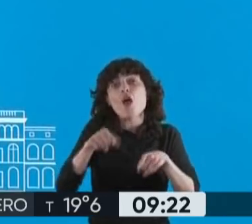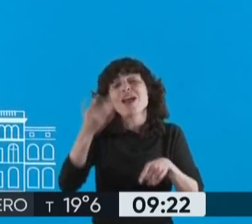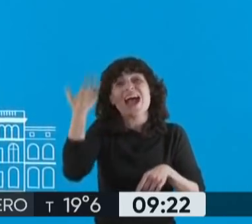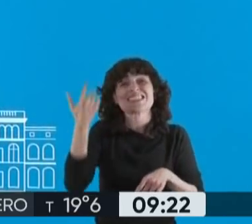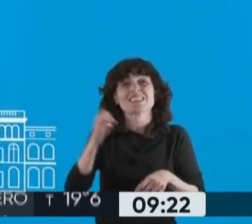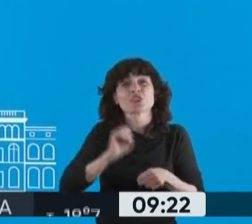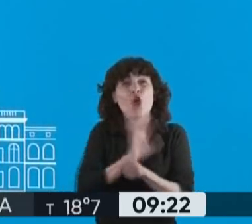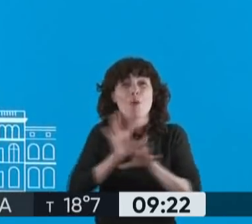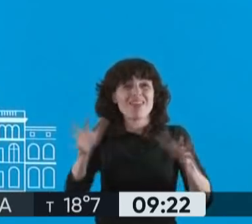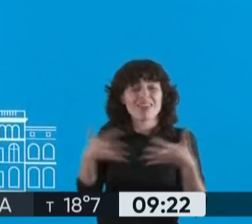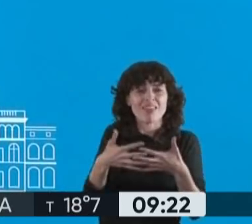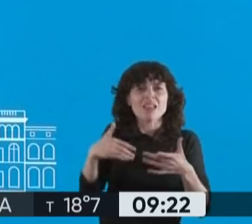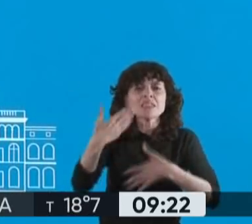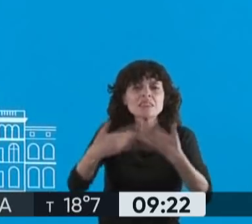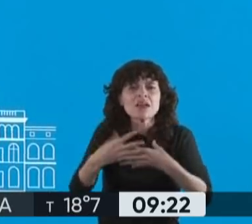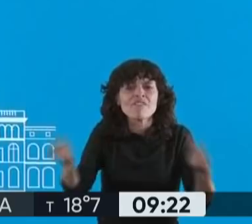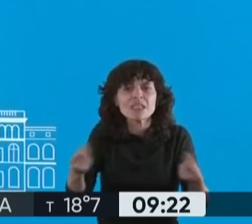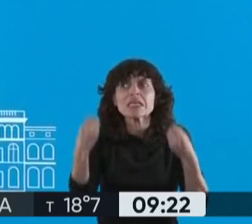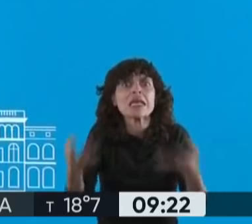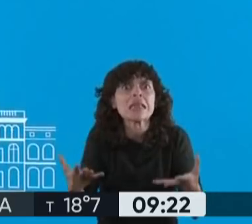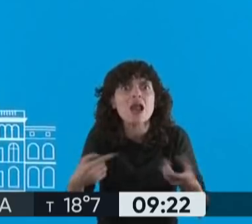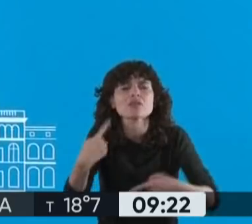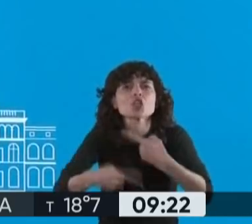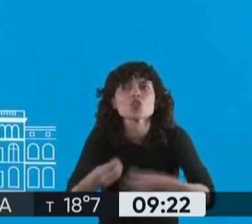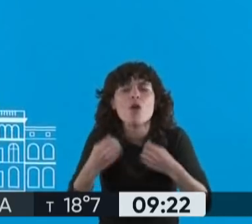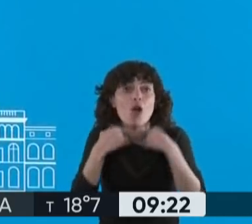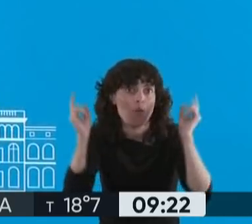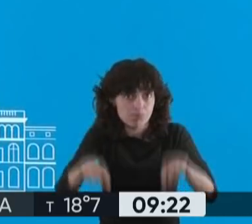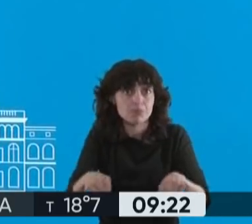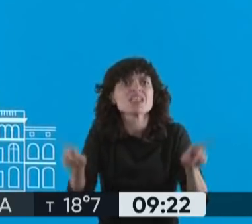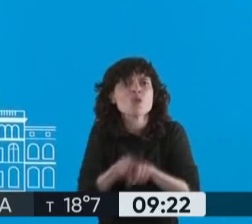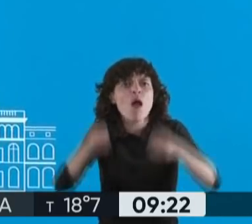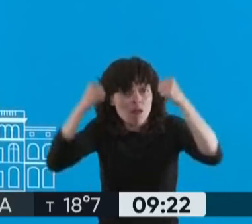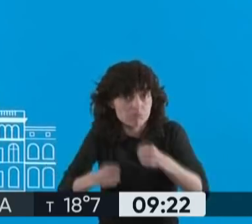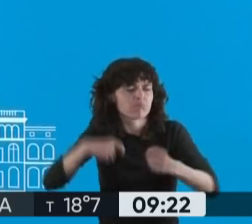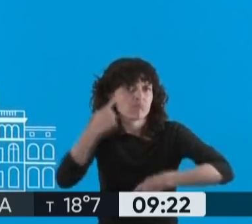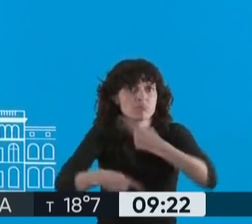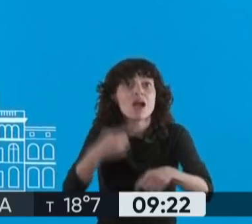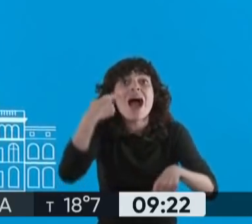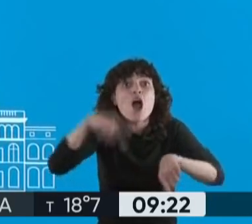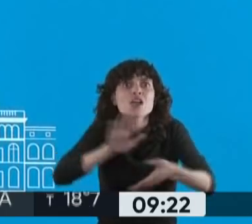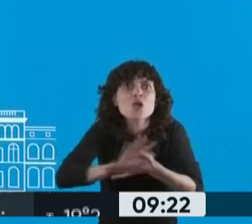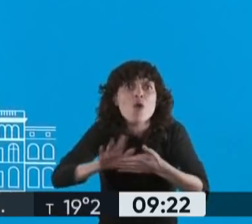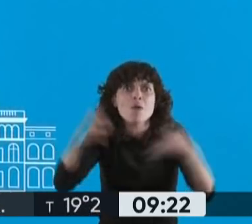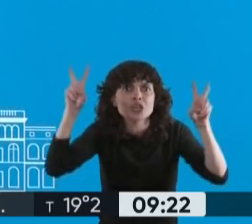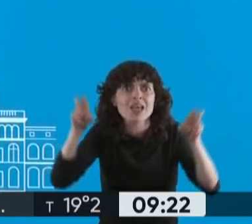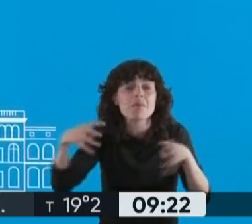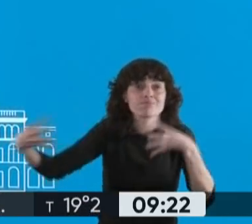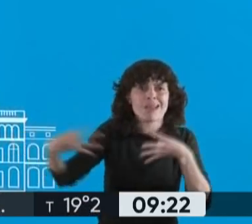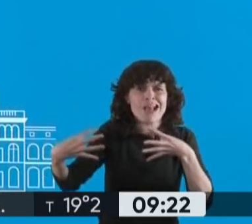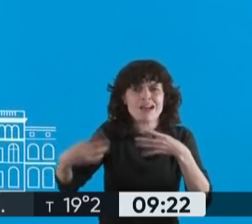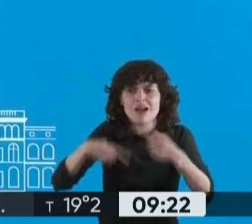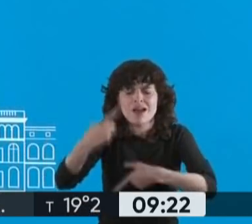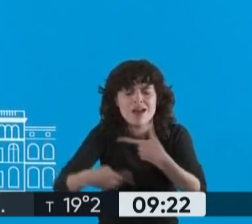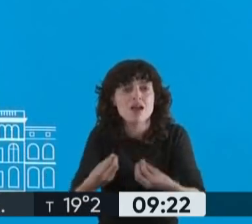pandemia y cuando todavía estábamos intentando dilucidar cómo iba a ser ese mundo, estamos en el medio de una guerra, digamos, que tiene al